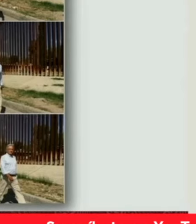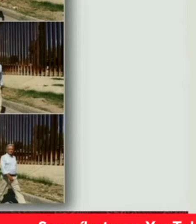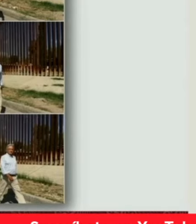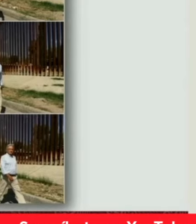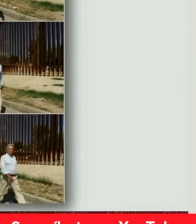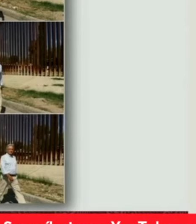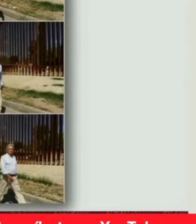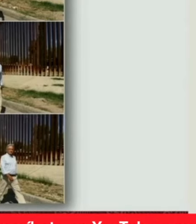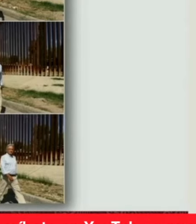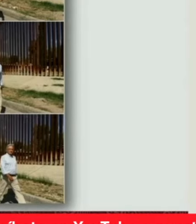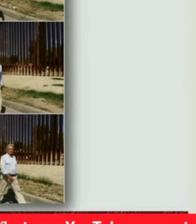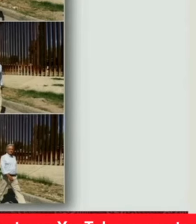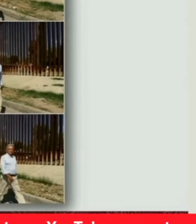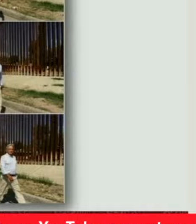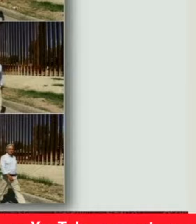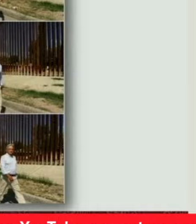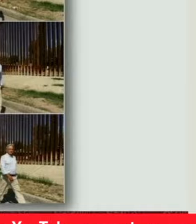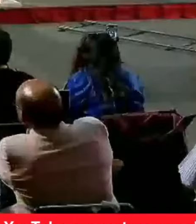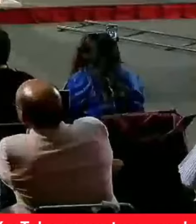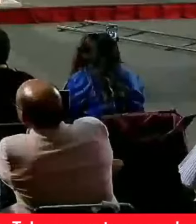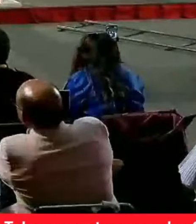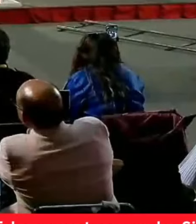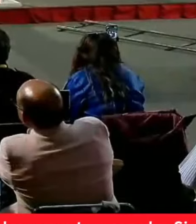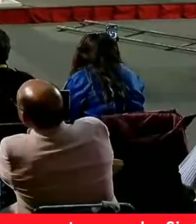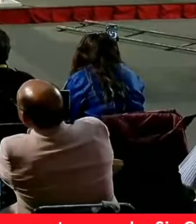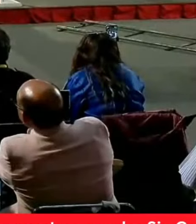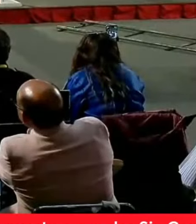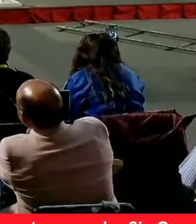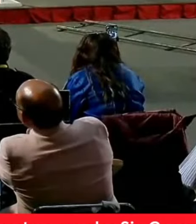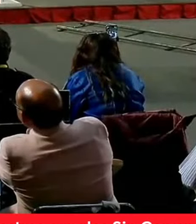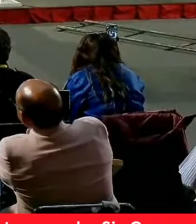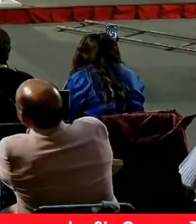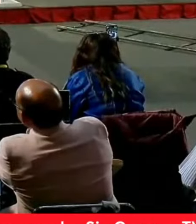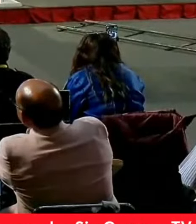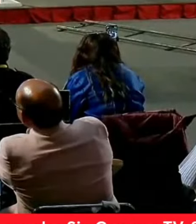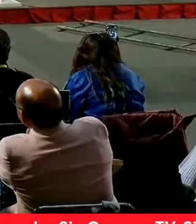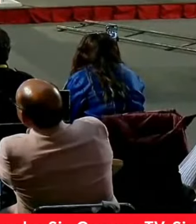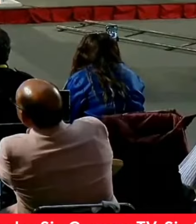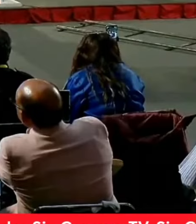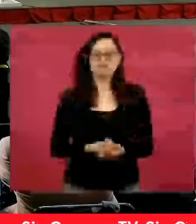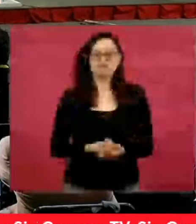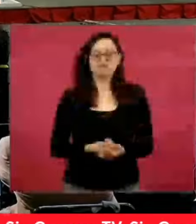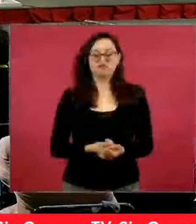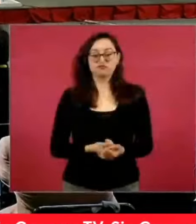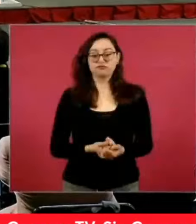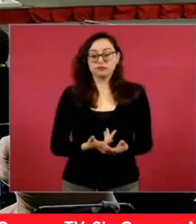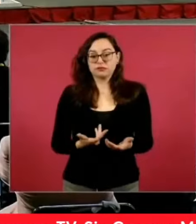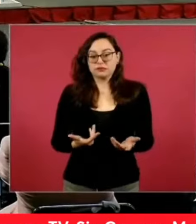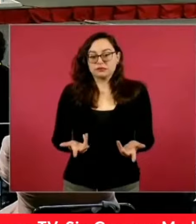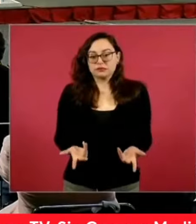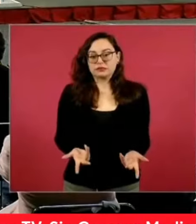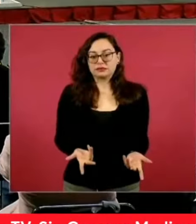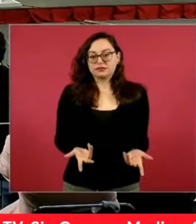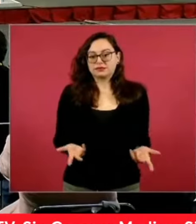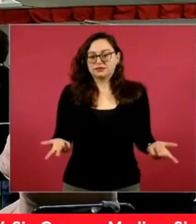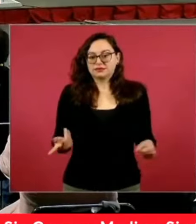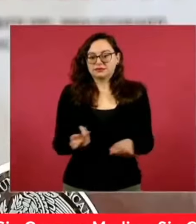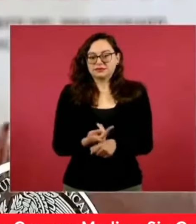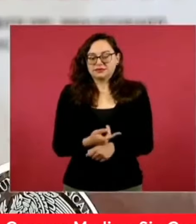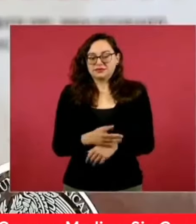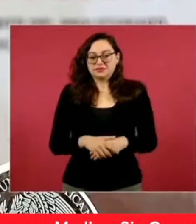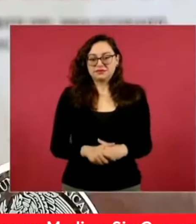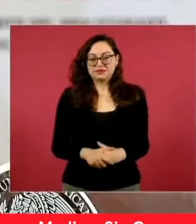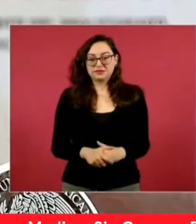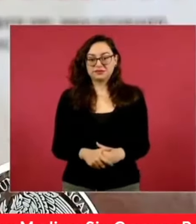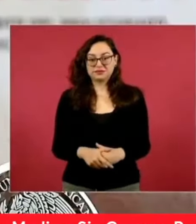de Sonora, Alfonso Durazo. A los dos gobernadores, perdón por los inconvenientes, pero los usuarios de redes